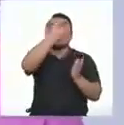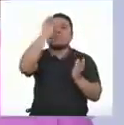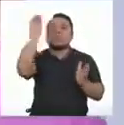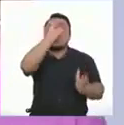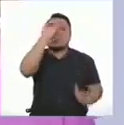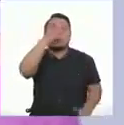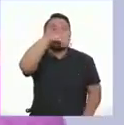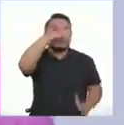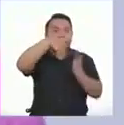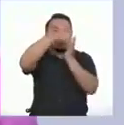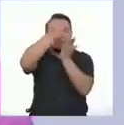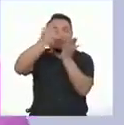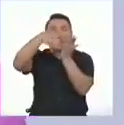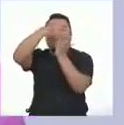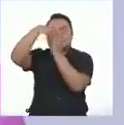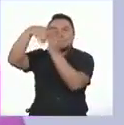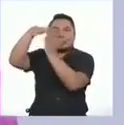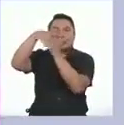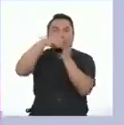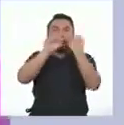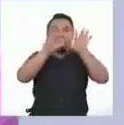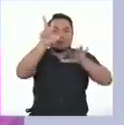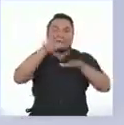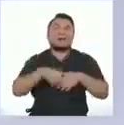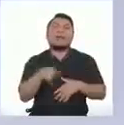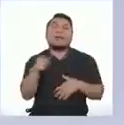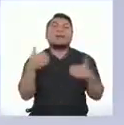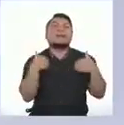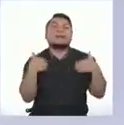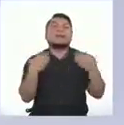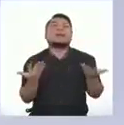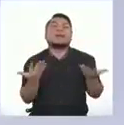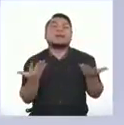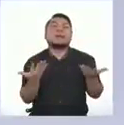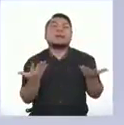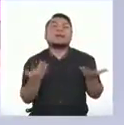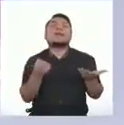cuántos gramos son esos 13 cuadraditos, tenemos que,